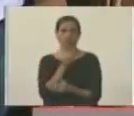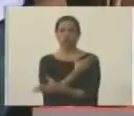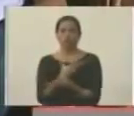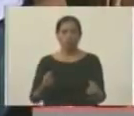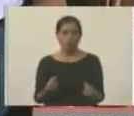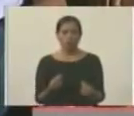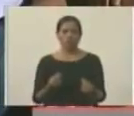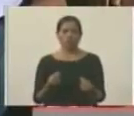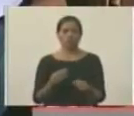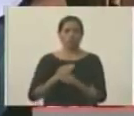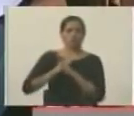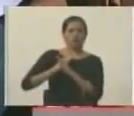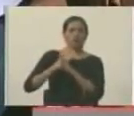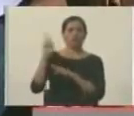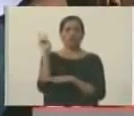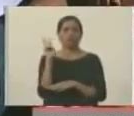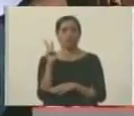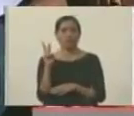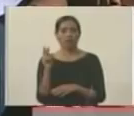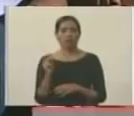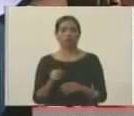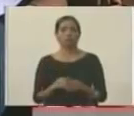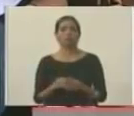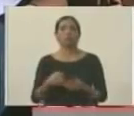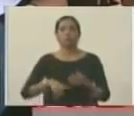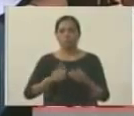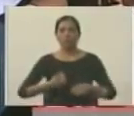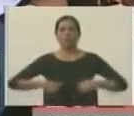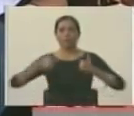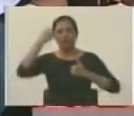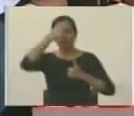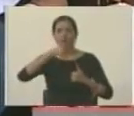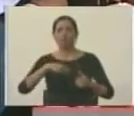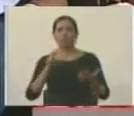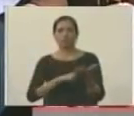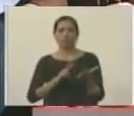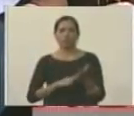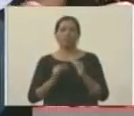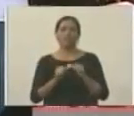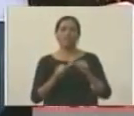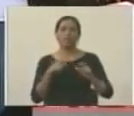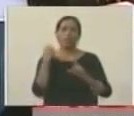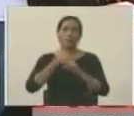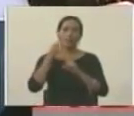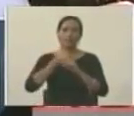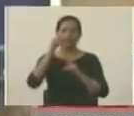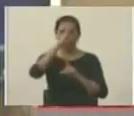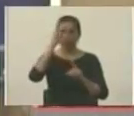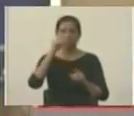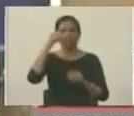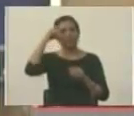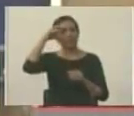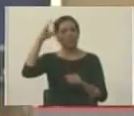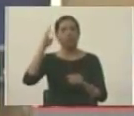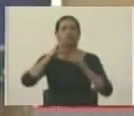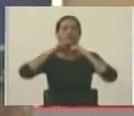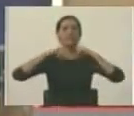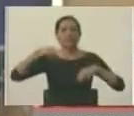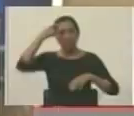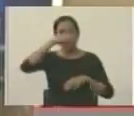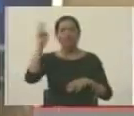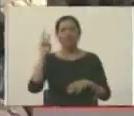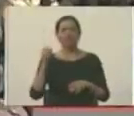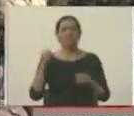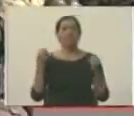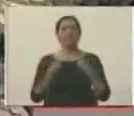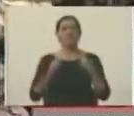los antivenezolanos. Podrá más el pueblo, estoy seguro de eso. Seguimos en batalla, Diosdado. Que Dios bendiga al pueblo de Venezuela. Que amén, viva